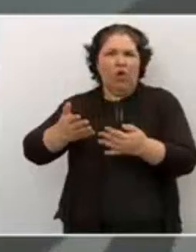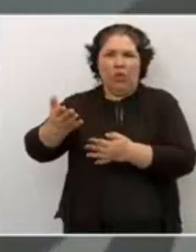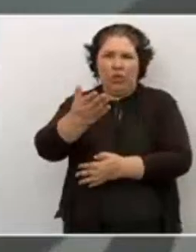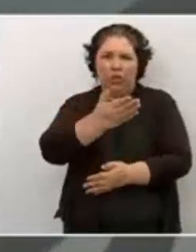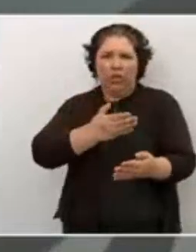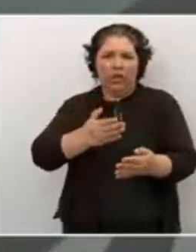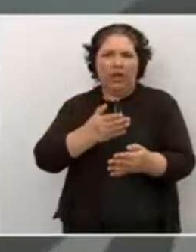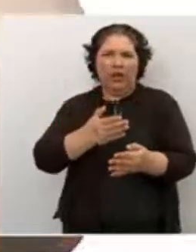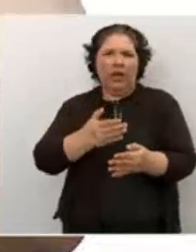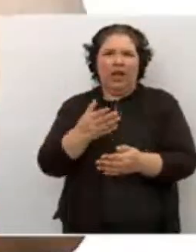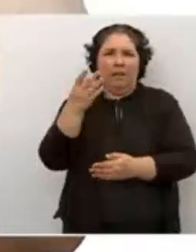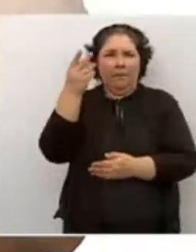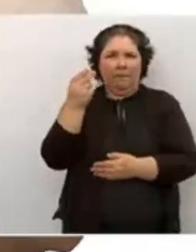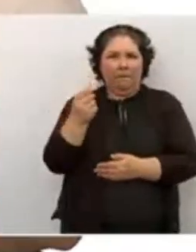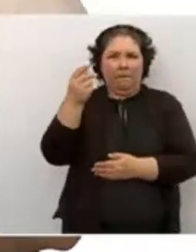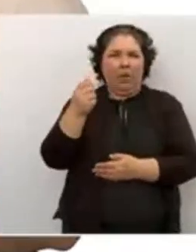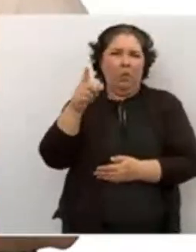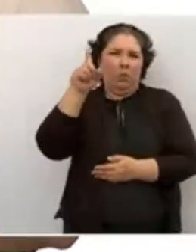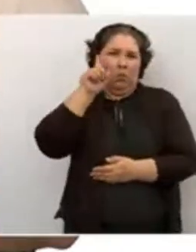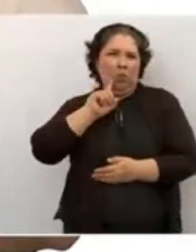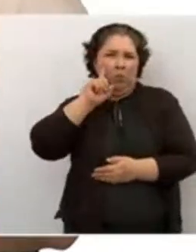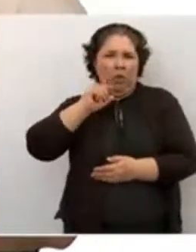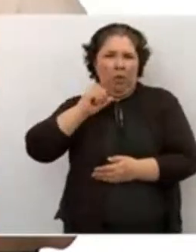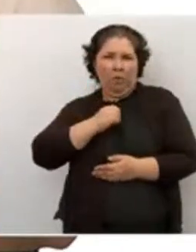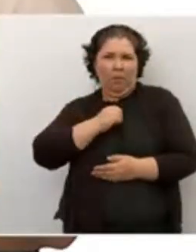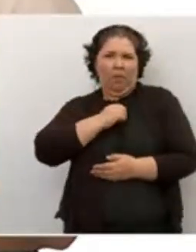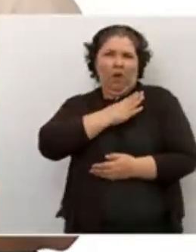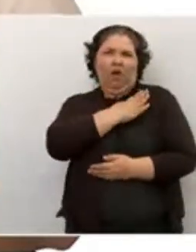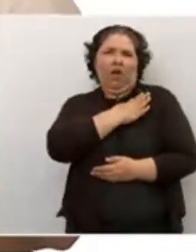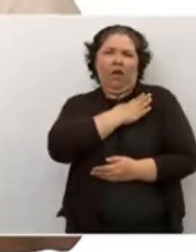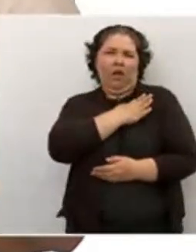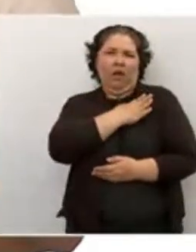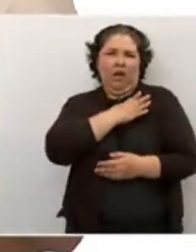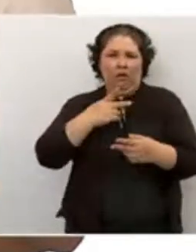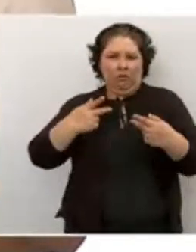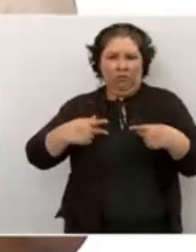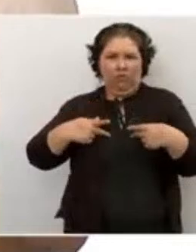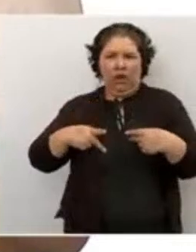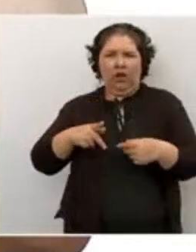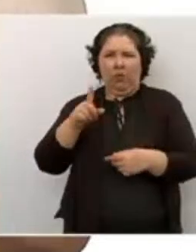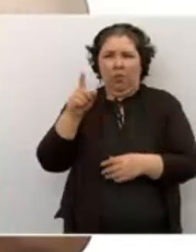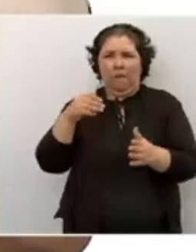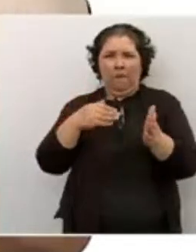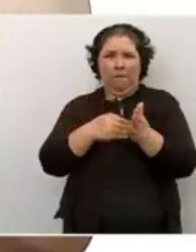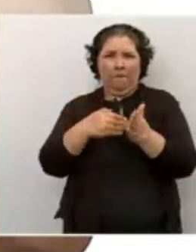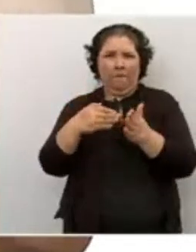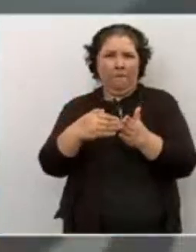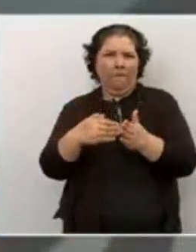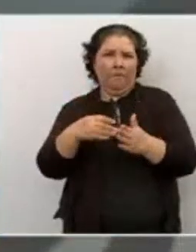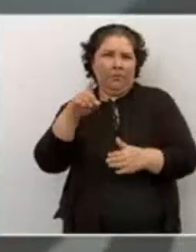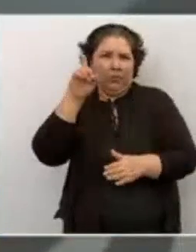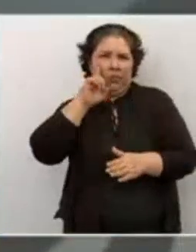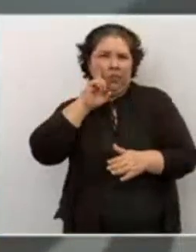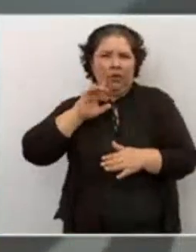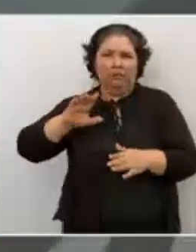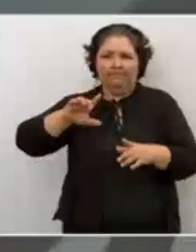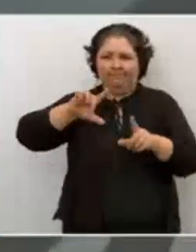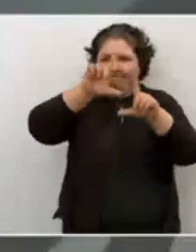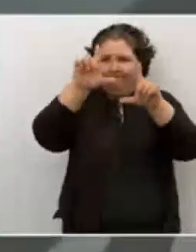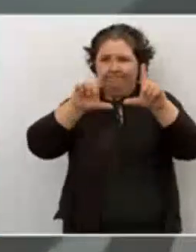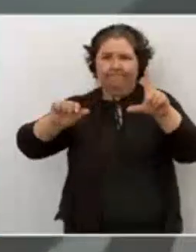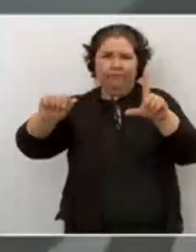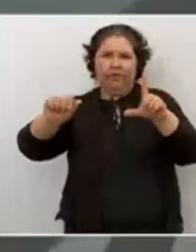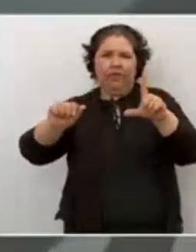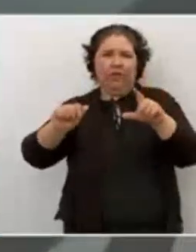pensión Mujeres Bienestar ya beneficia a 1 millón de mujeres en todo el país. Y a partir del mes